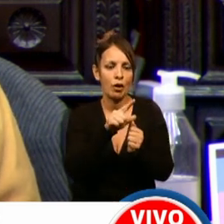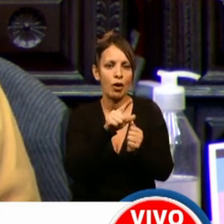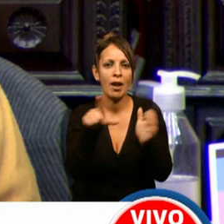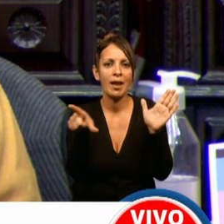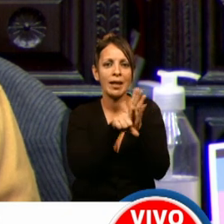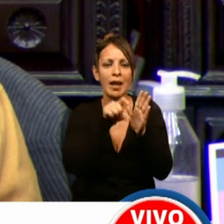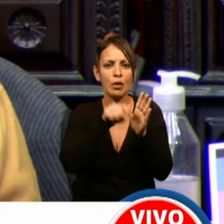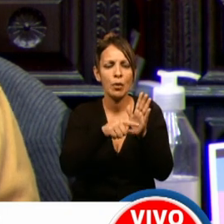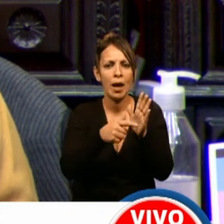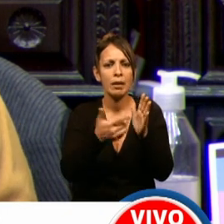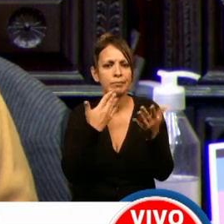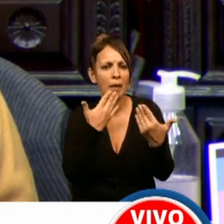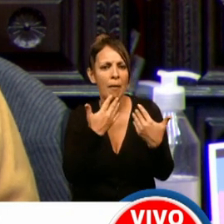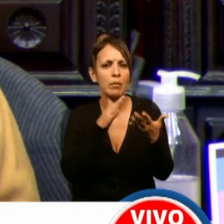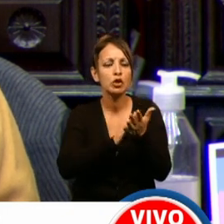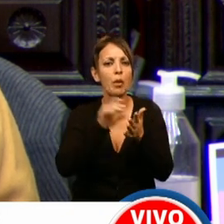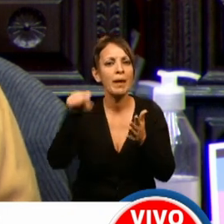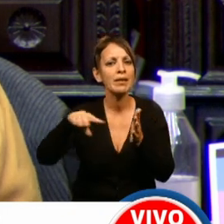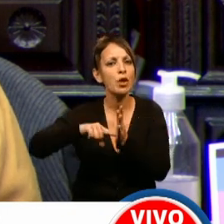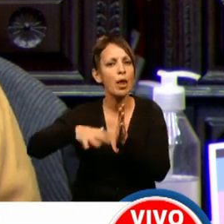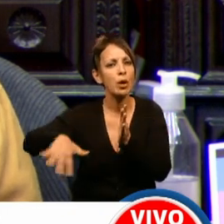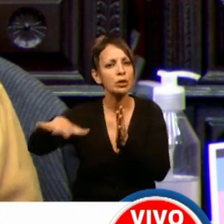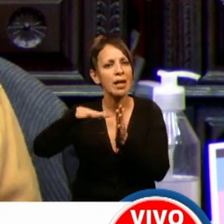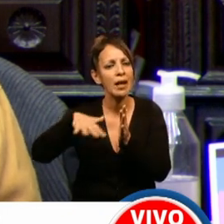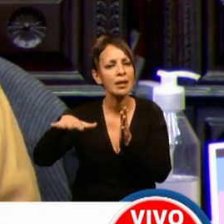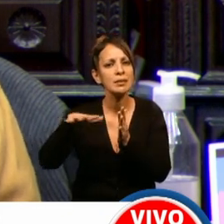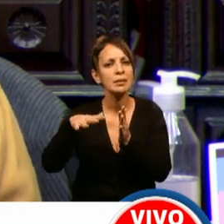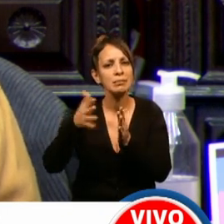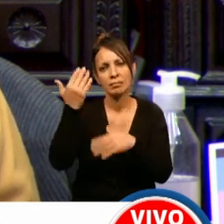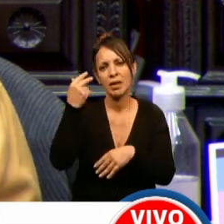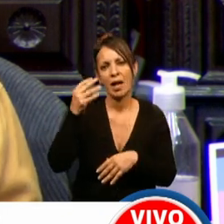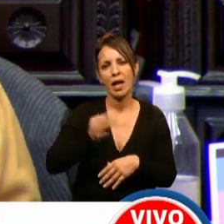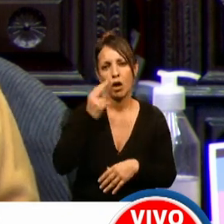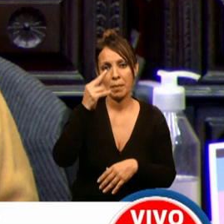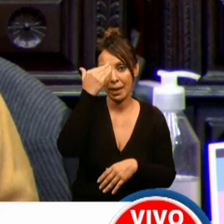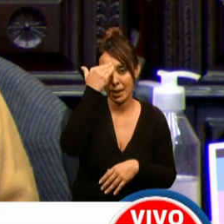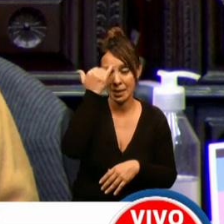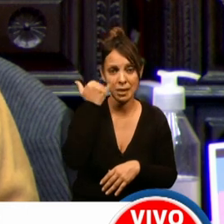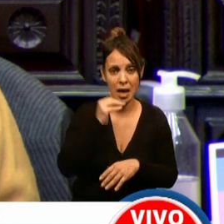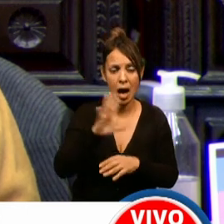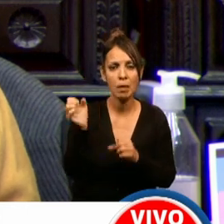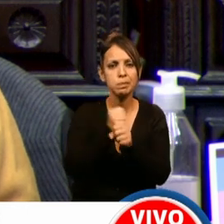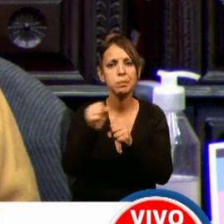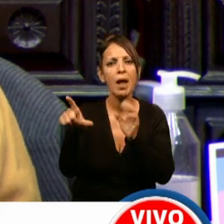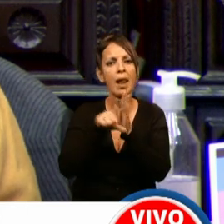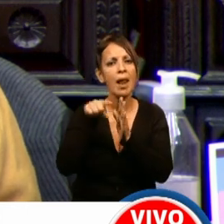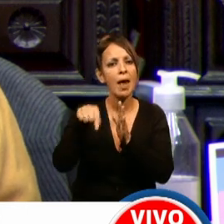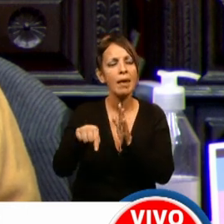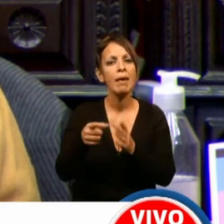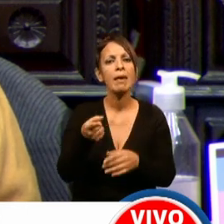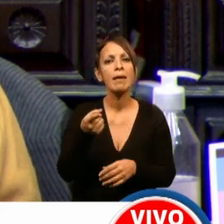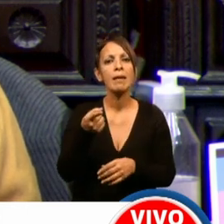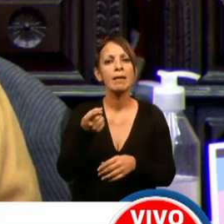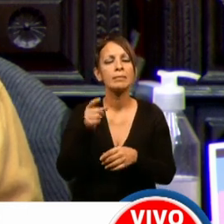buenos aires provincia de buenos aires perdón que se hace en el 2015 se sancionó una ley a